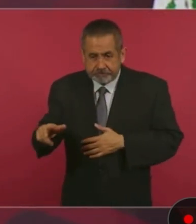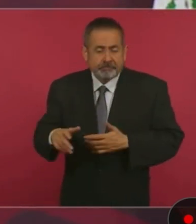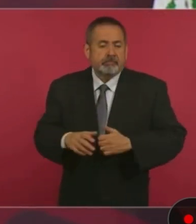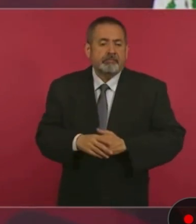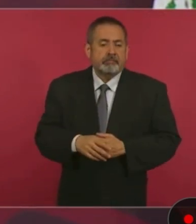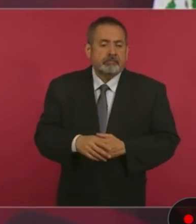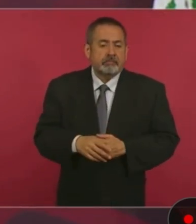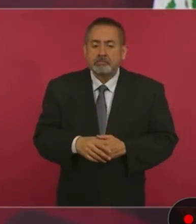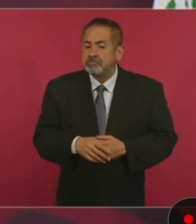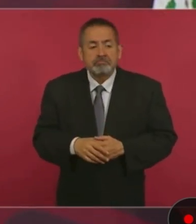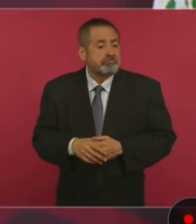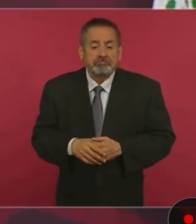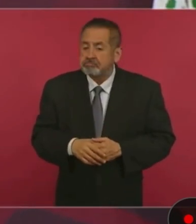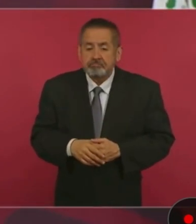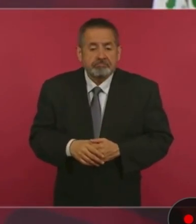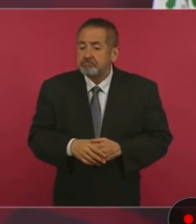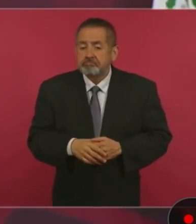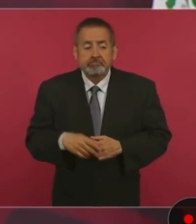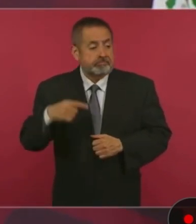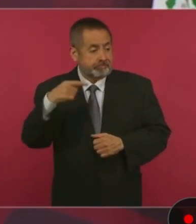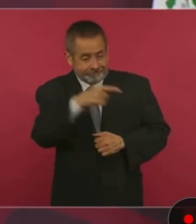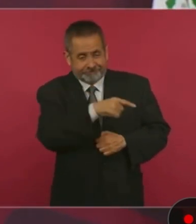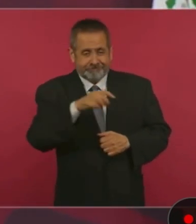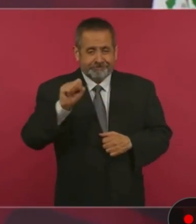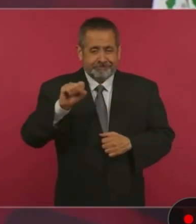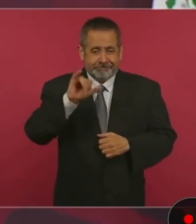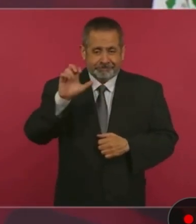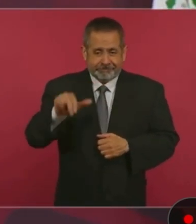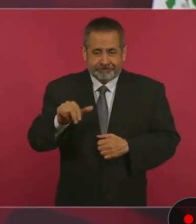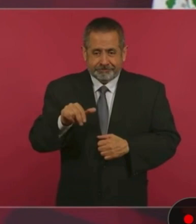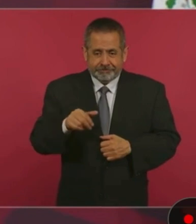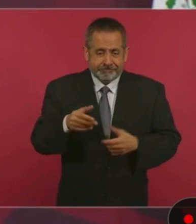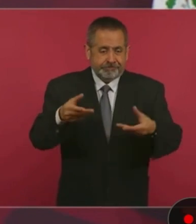Y llega el expediente